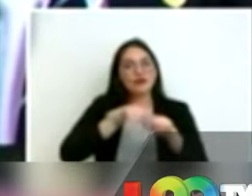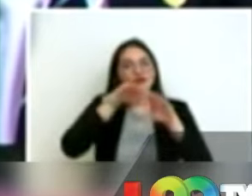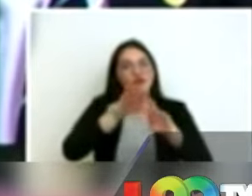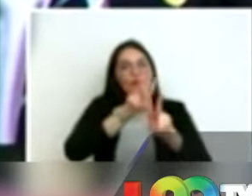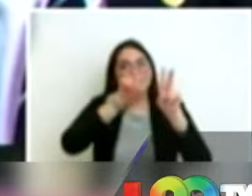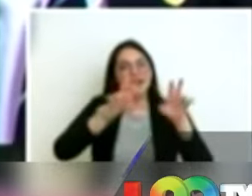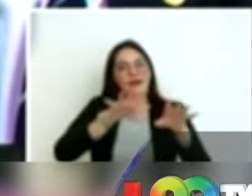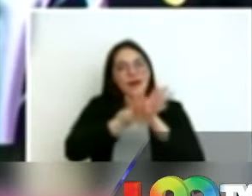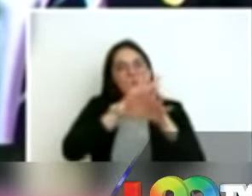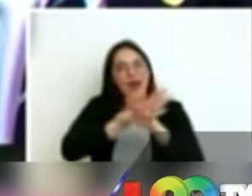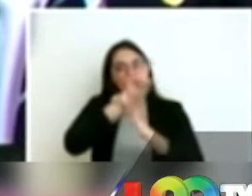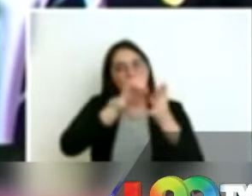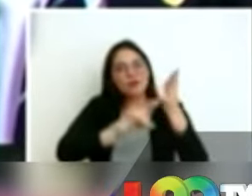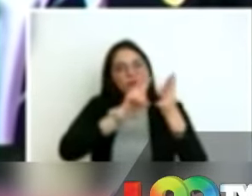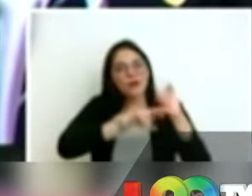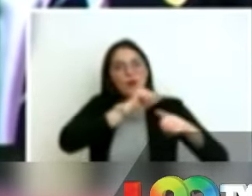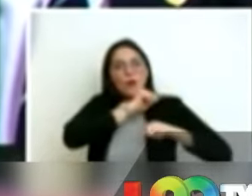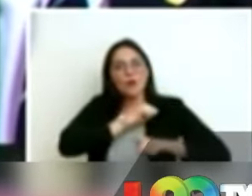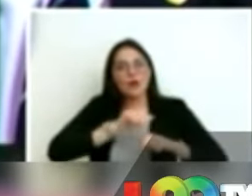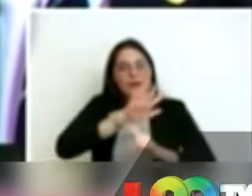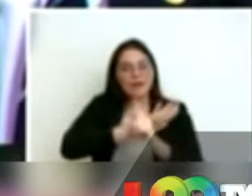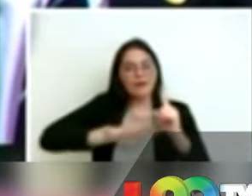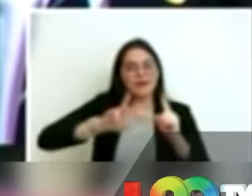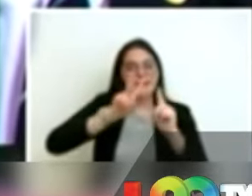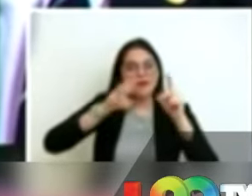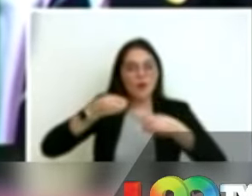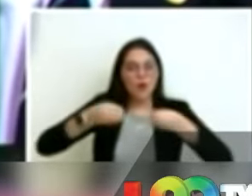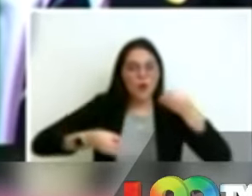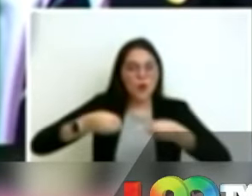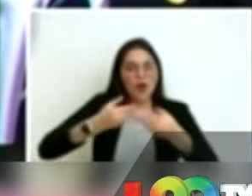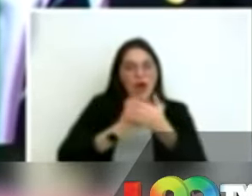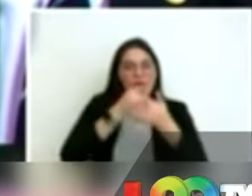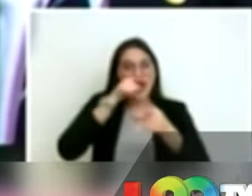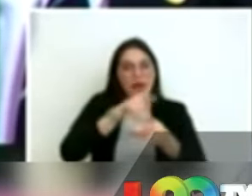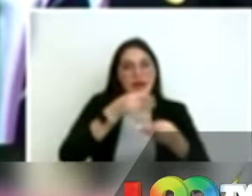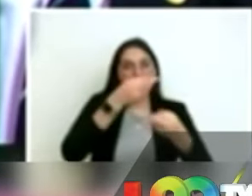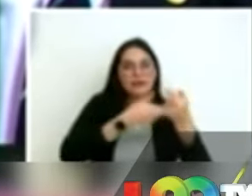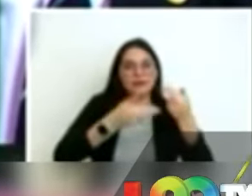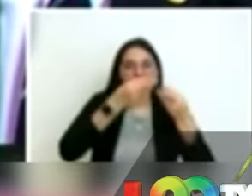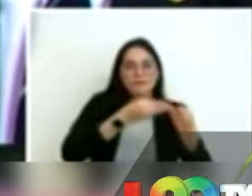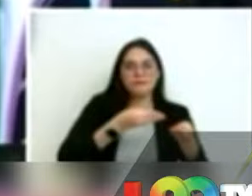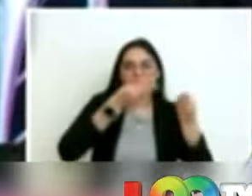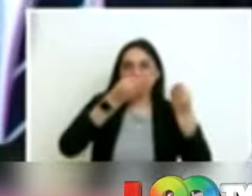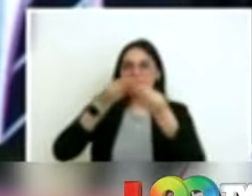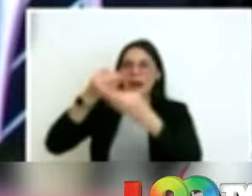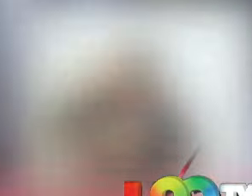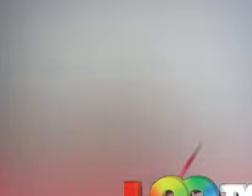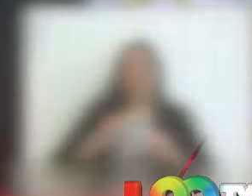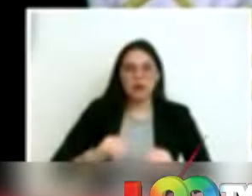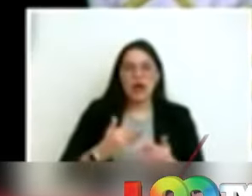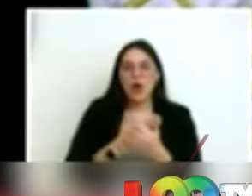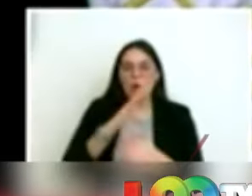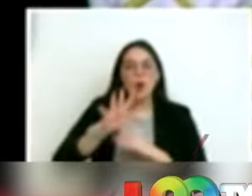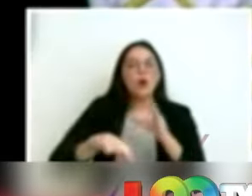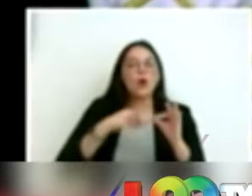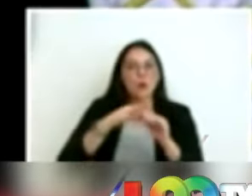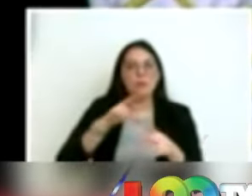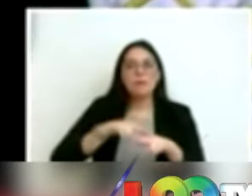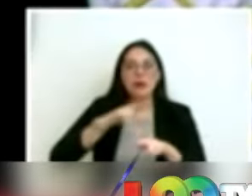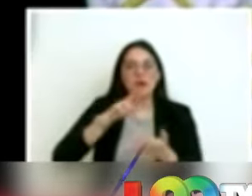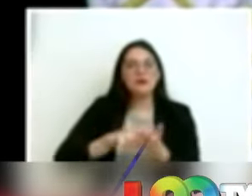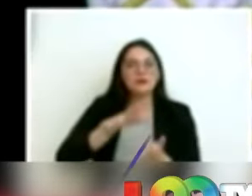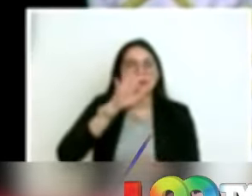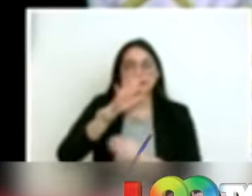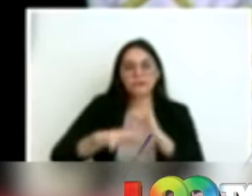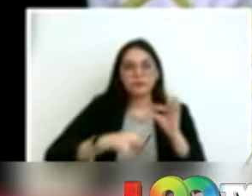de reforma al Poder Judicial. Se remite a las legislaturas estatales. Al tratarse de una